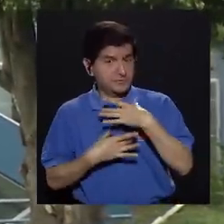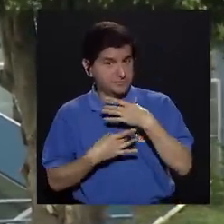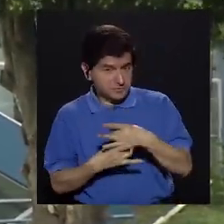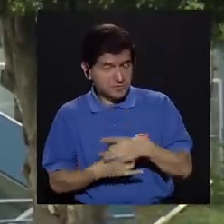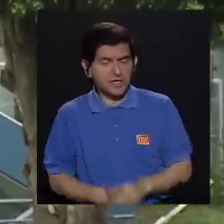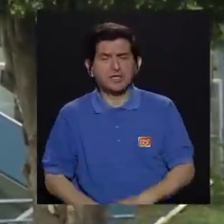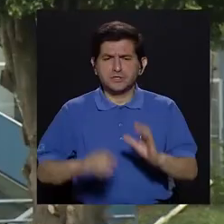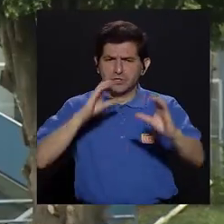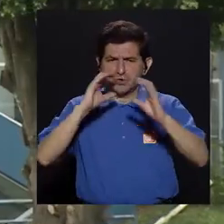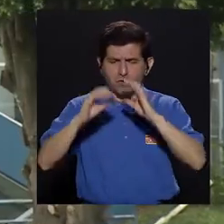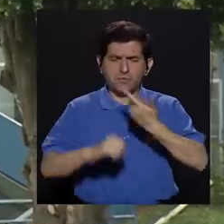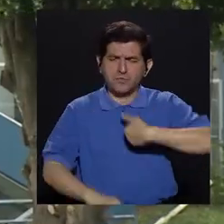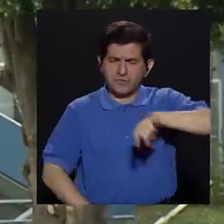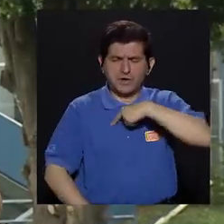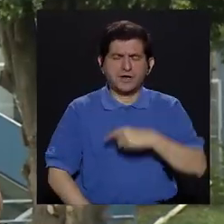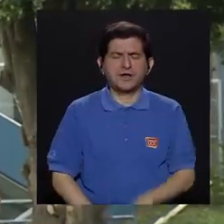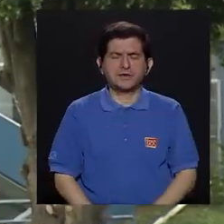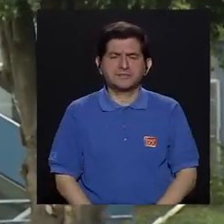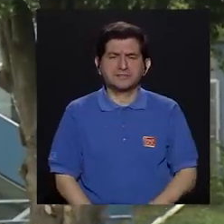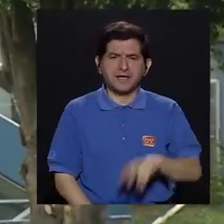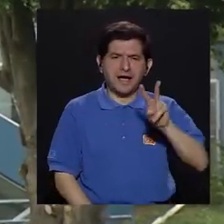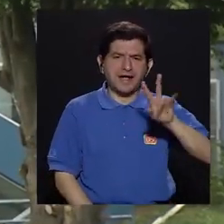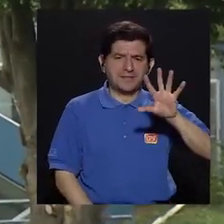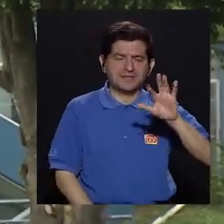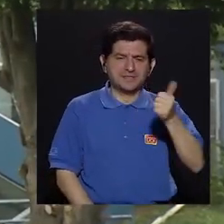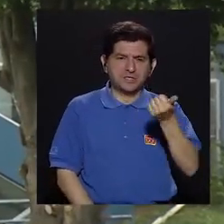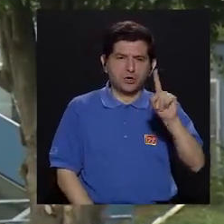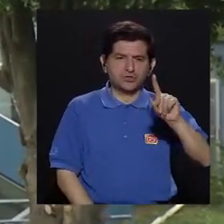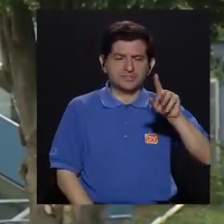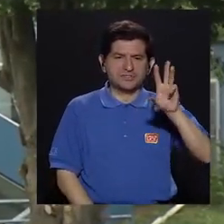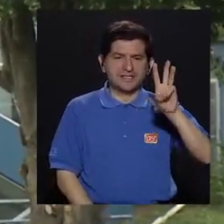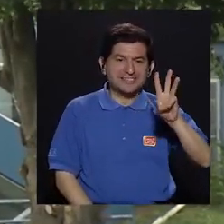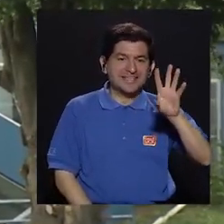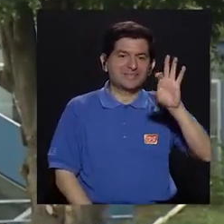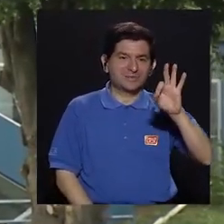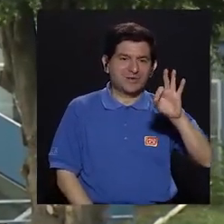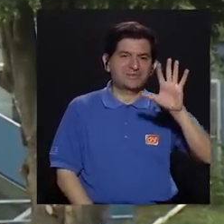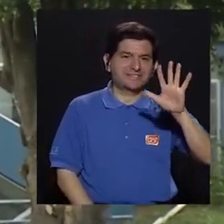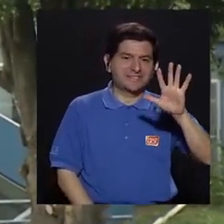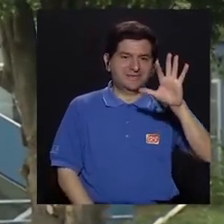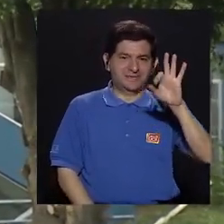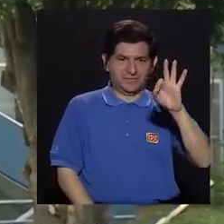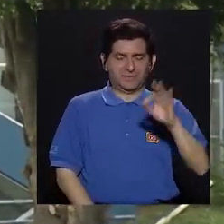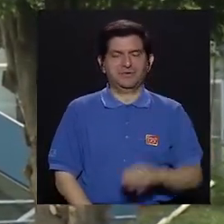que sea de su interés, pueden comunicarse con nosotros al teléfono